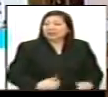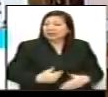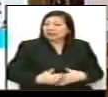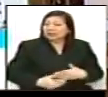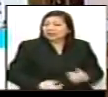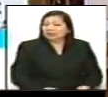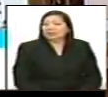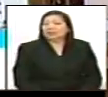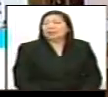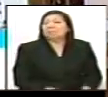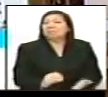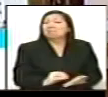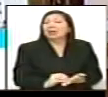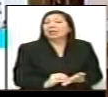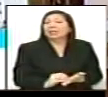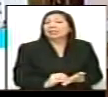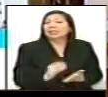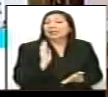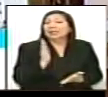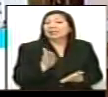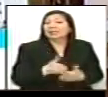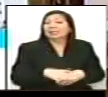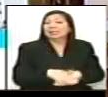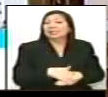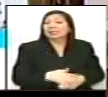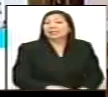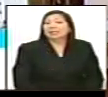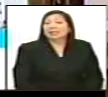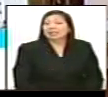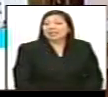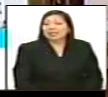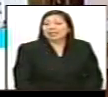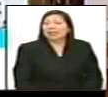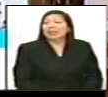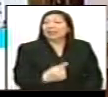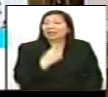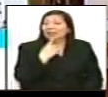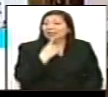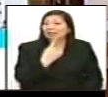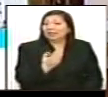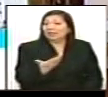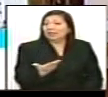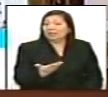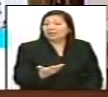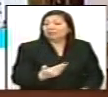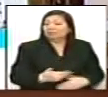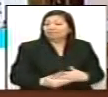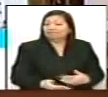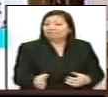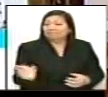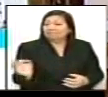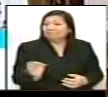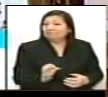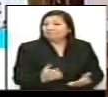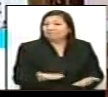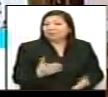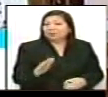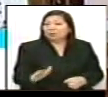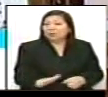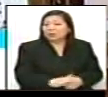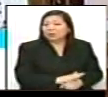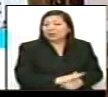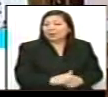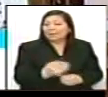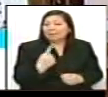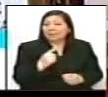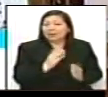consecuencia, más allá de una sanción administrativa, como se mencionaba hace un rato, seguirá sin haber dientes suficientes para